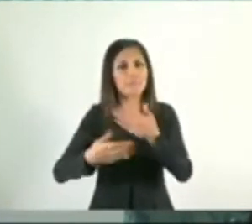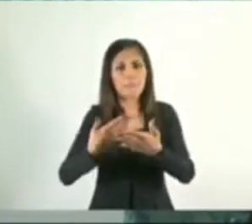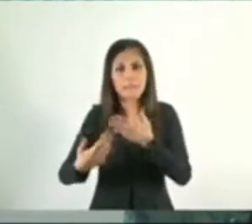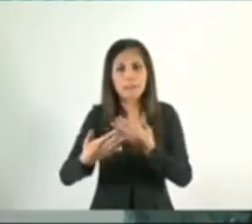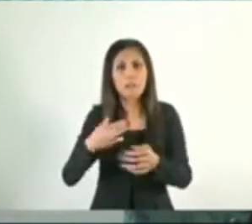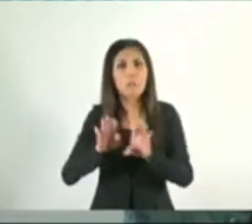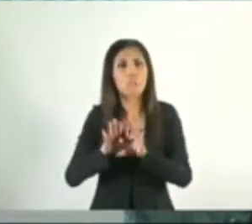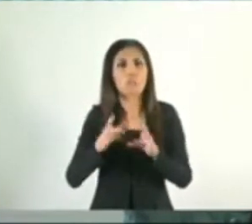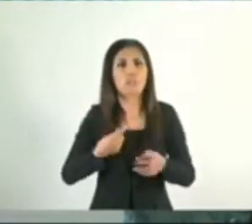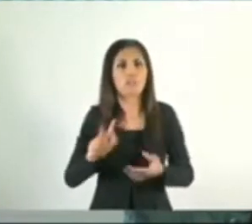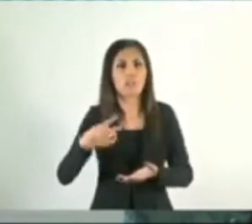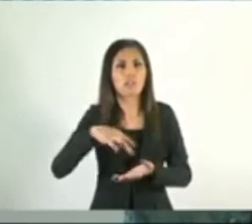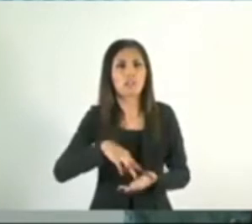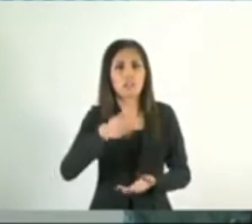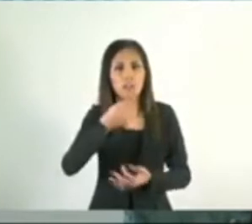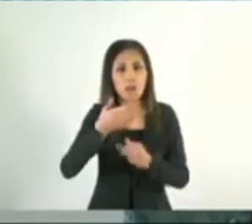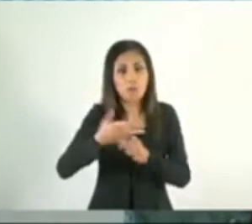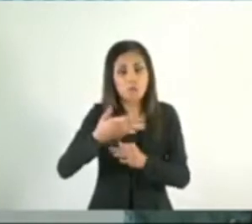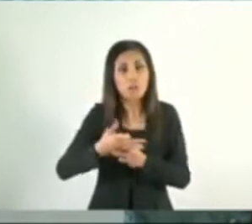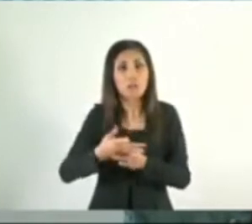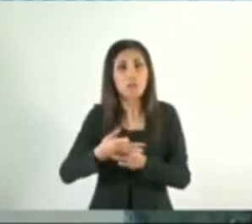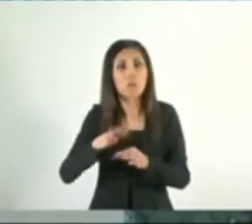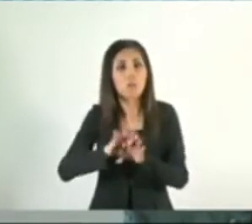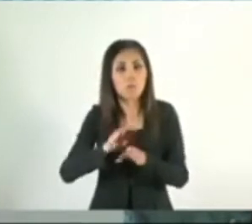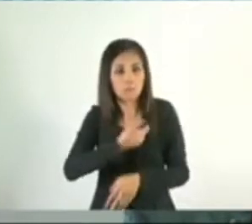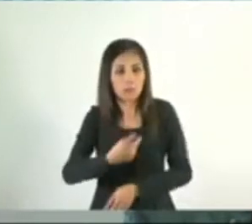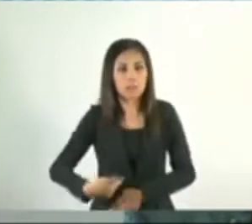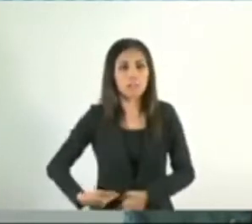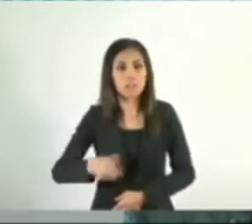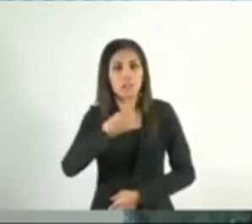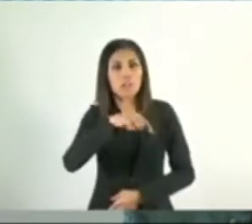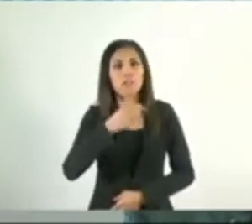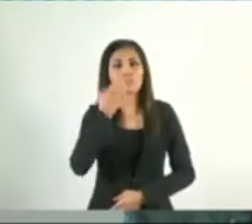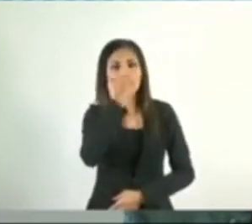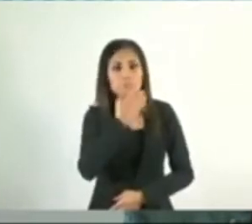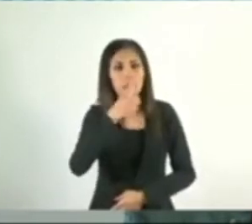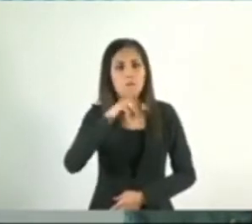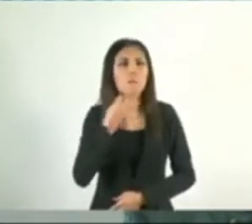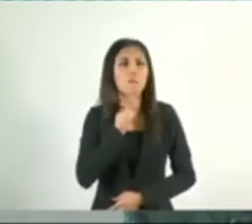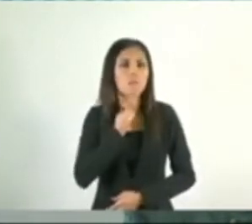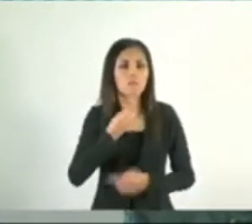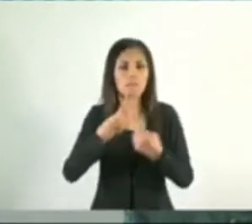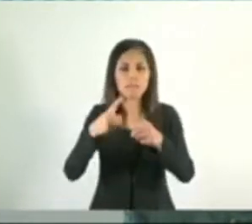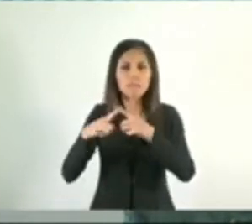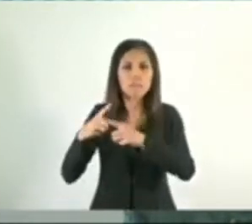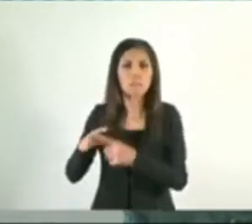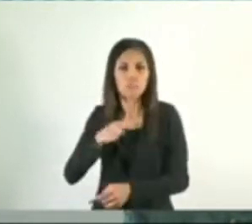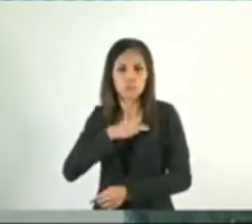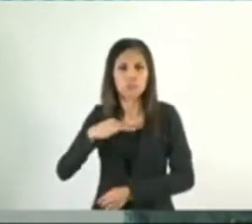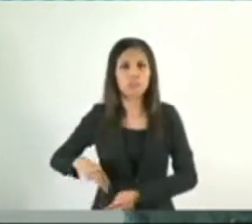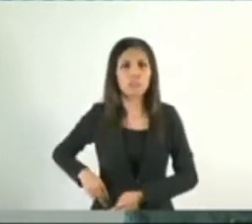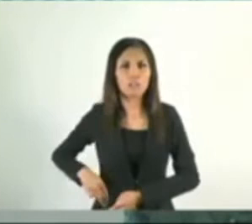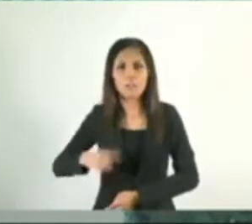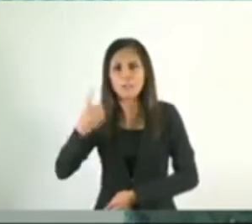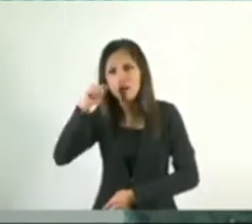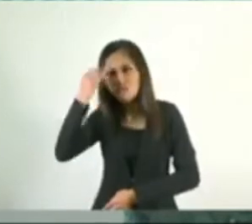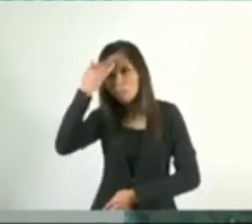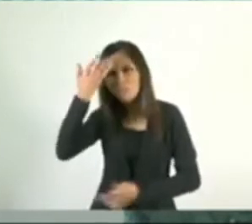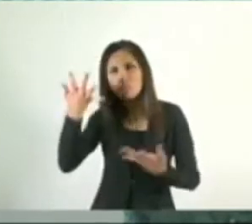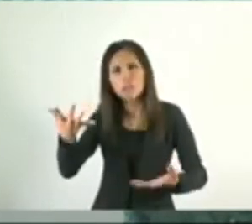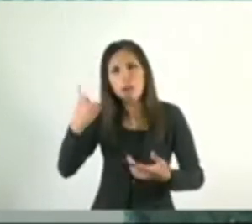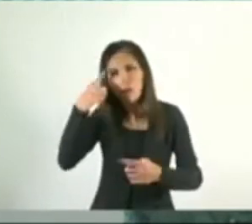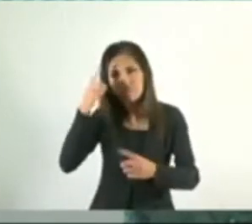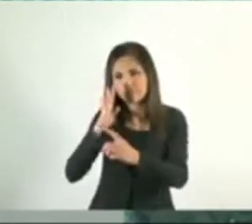y por videoconferencia en tiempo real con presidentes de los colegios y barras de abogados de diversos municipios, a fin de dar a conocer de forma